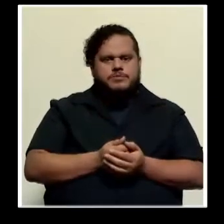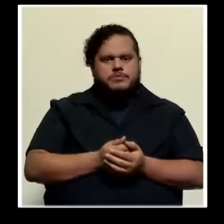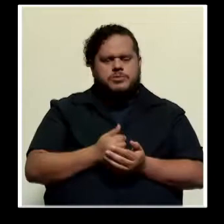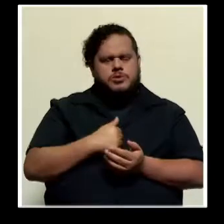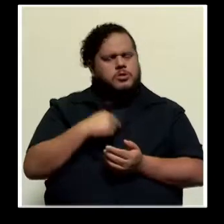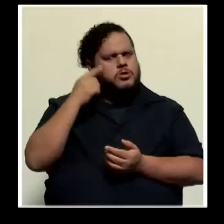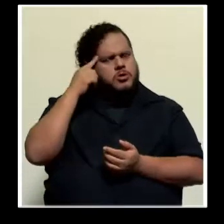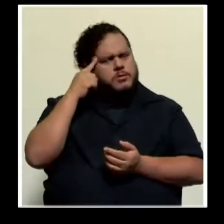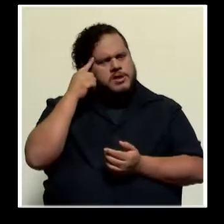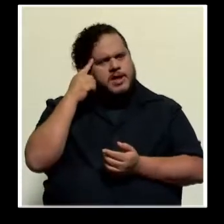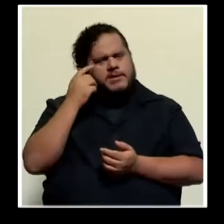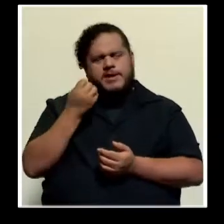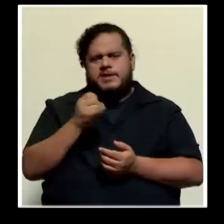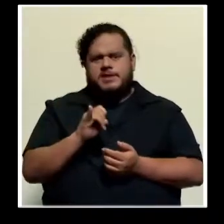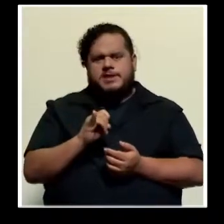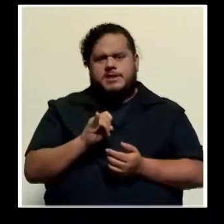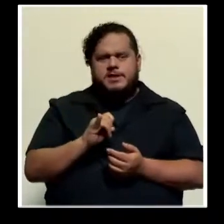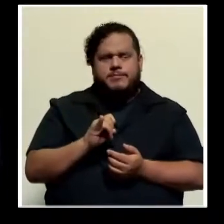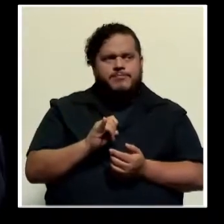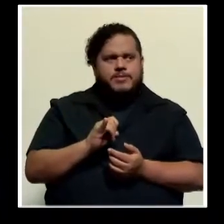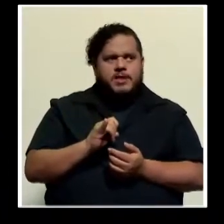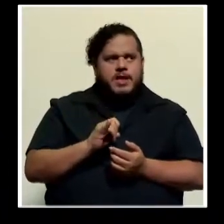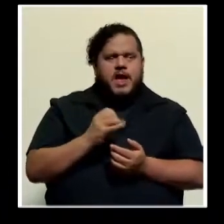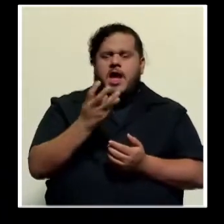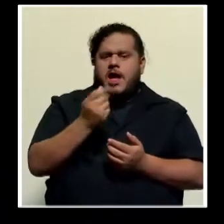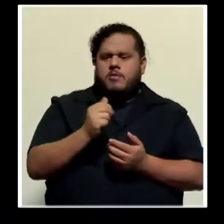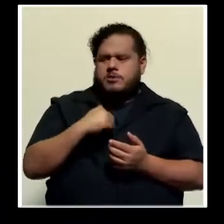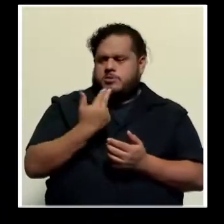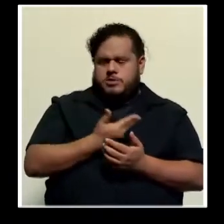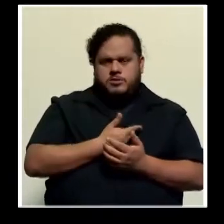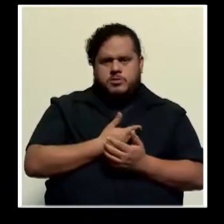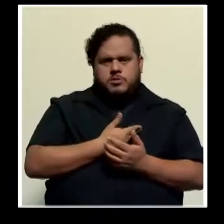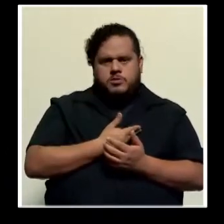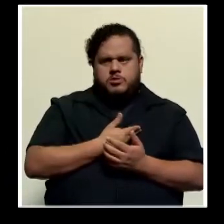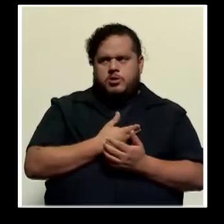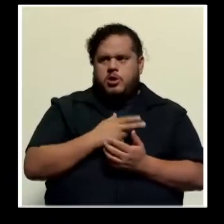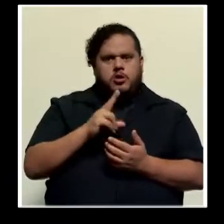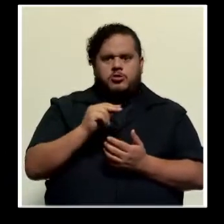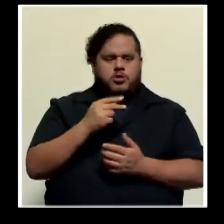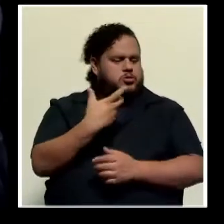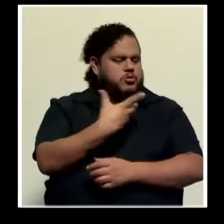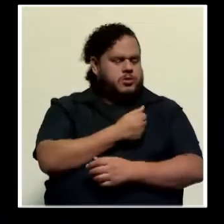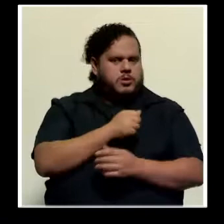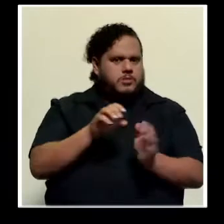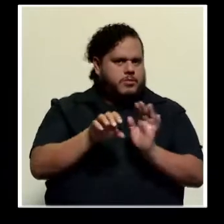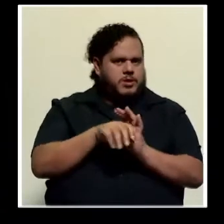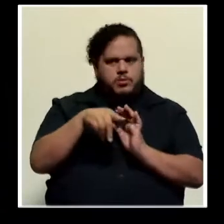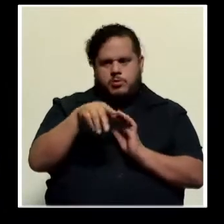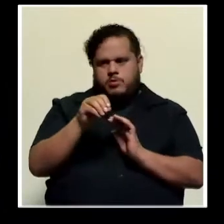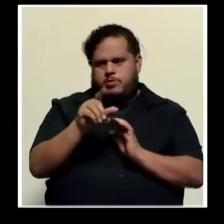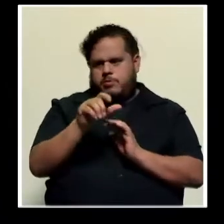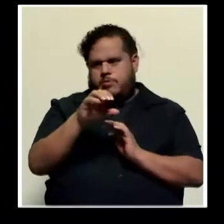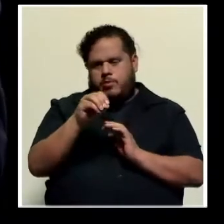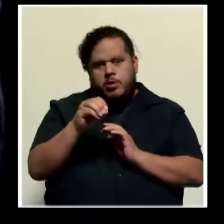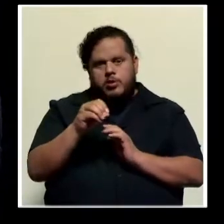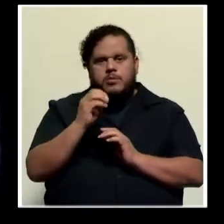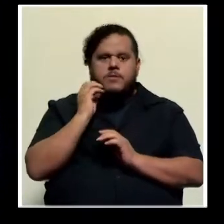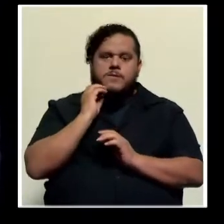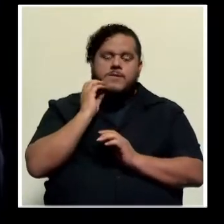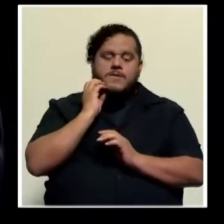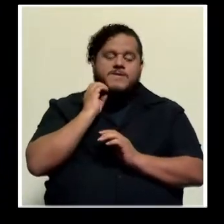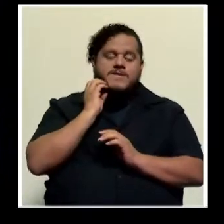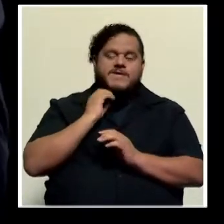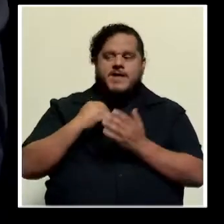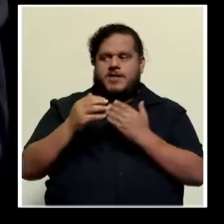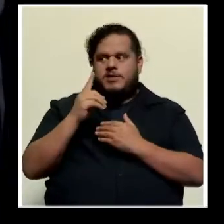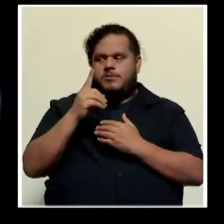Yo pensaba si a cuántos de nosotros no nos hubieran vacunado contra la poliomielitis, que era una